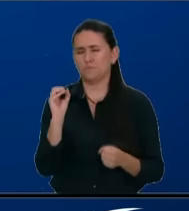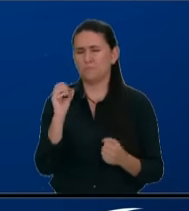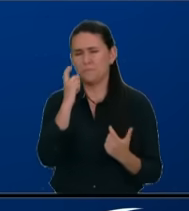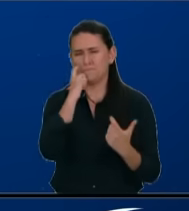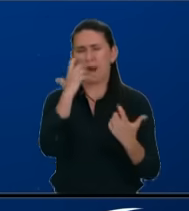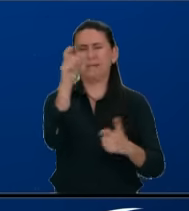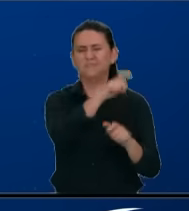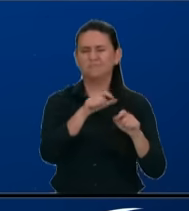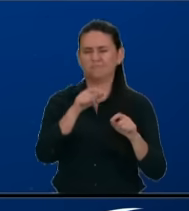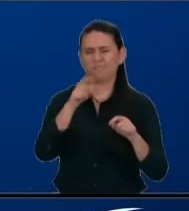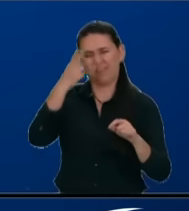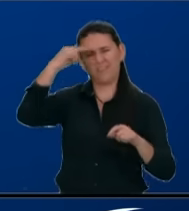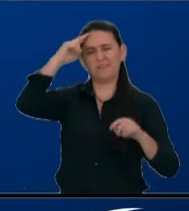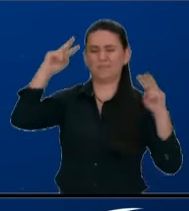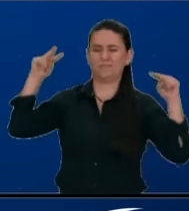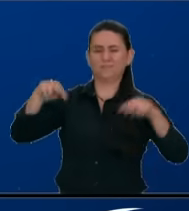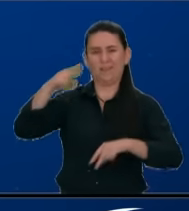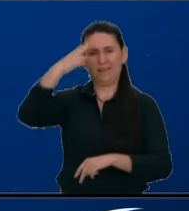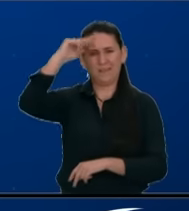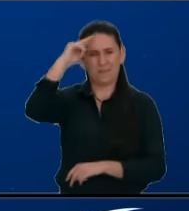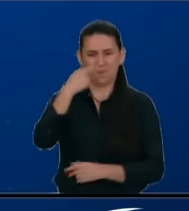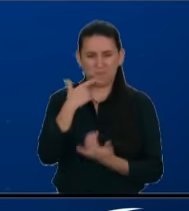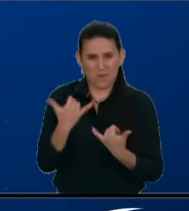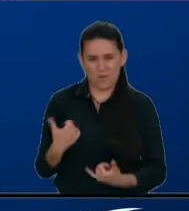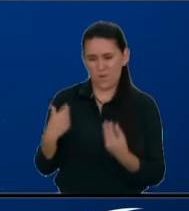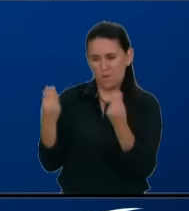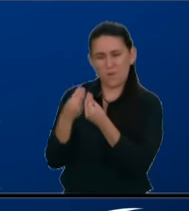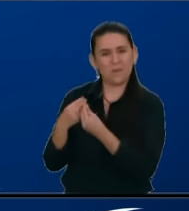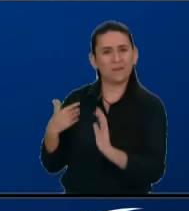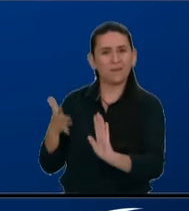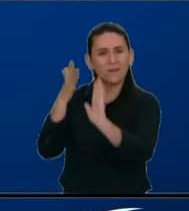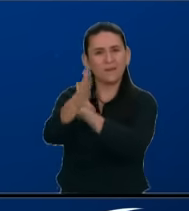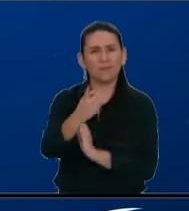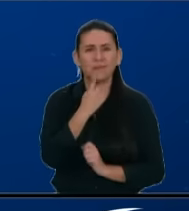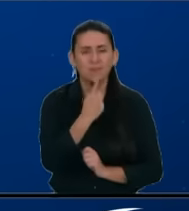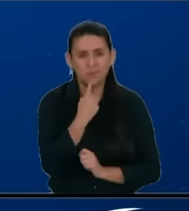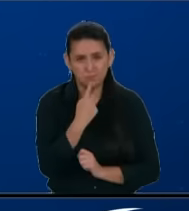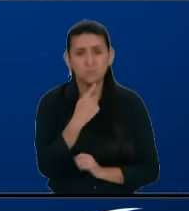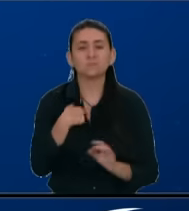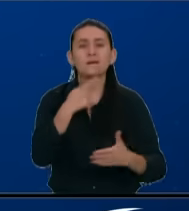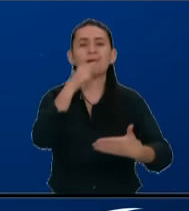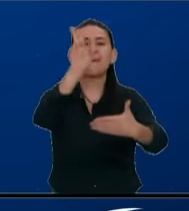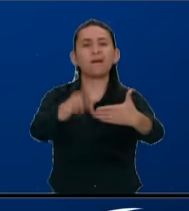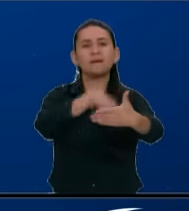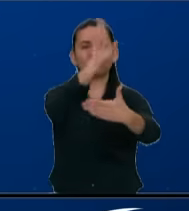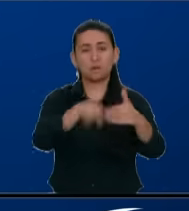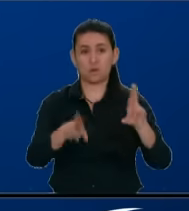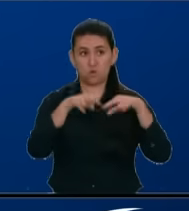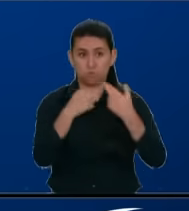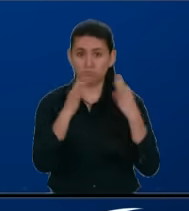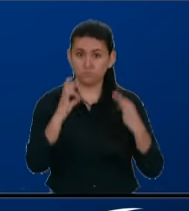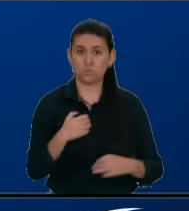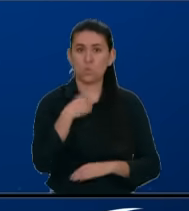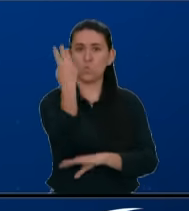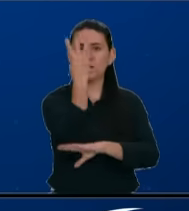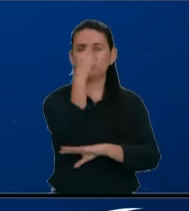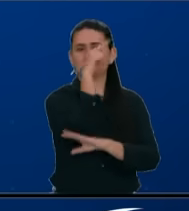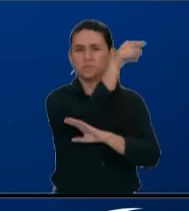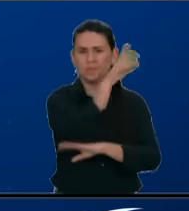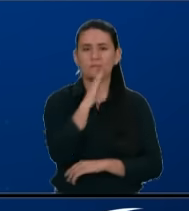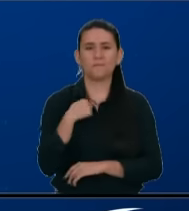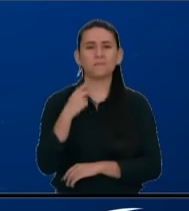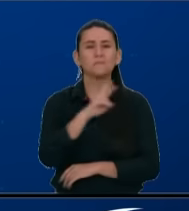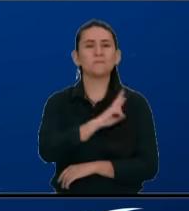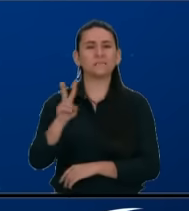pregunto precisamente por la noticia que nos acaba de entregar Juan Camilo Merlano, en el sentido de que hubo una cancelación de una reunión que estaba prevista entre la vicepresidenta Francia